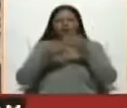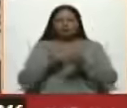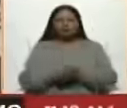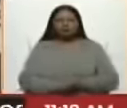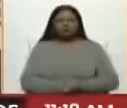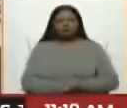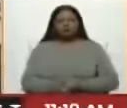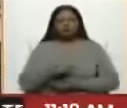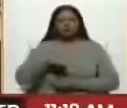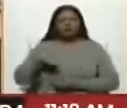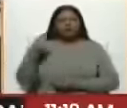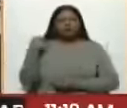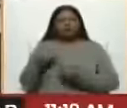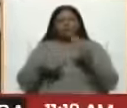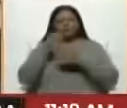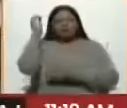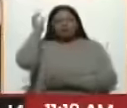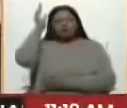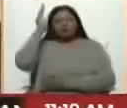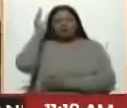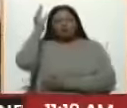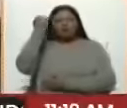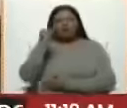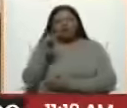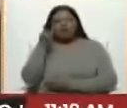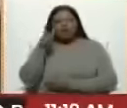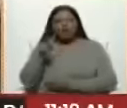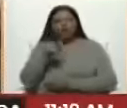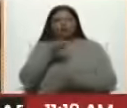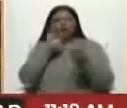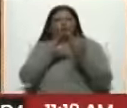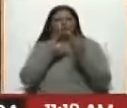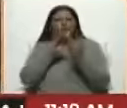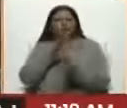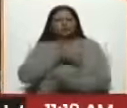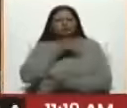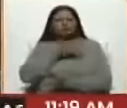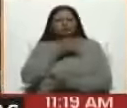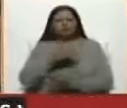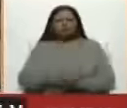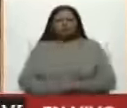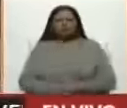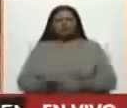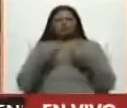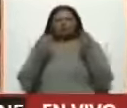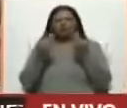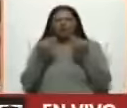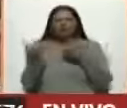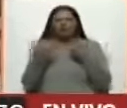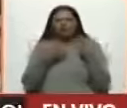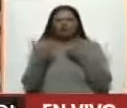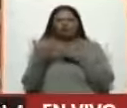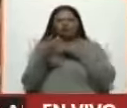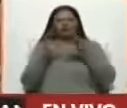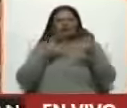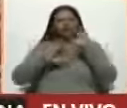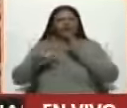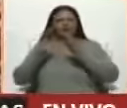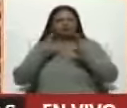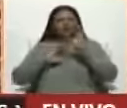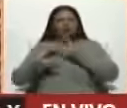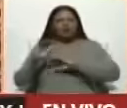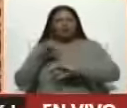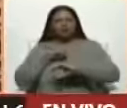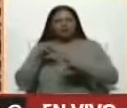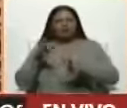más conciencia nuestro pueblo del papel de las redes sociales y cómo la batalla comunicacional la